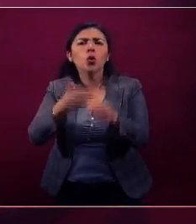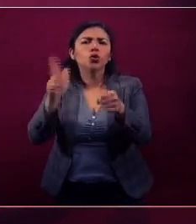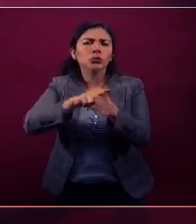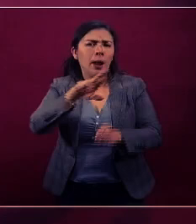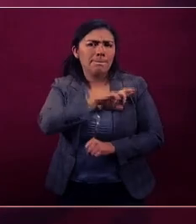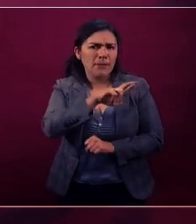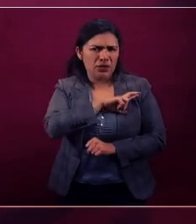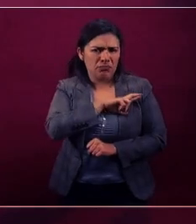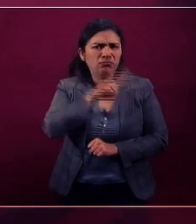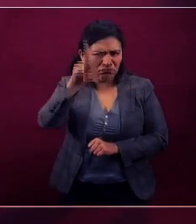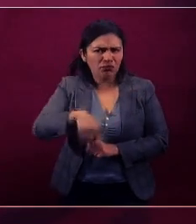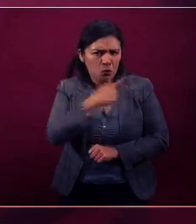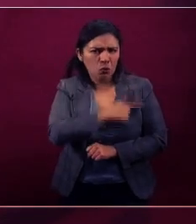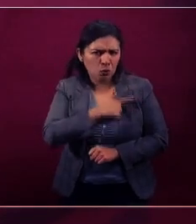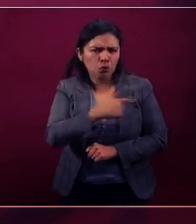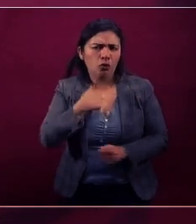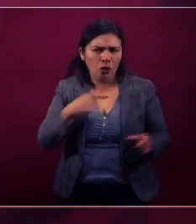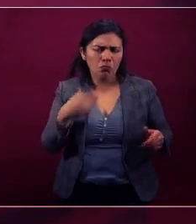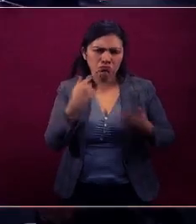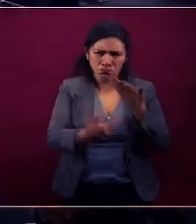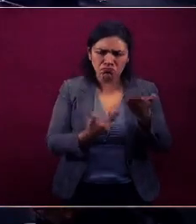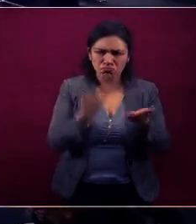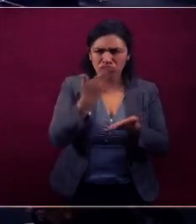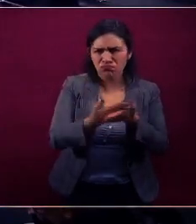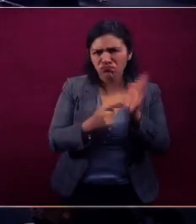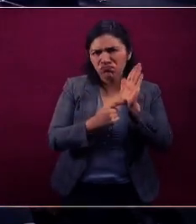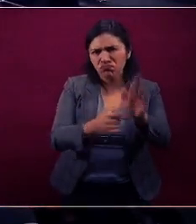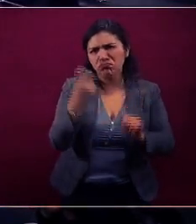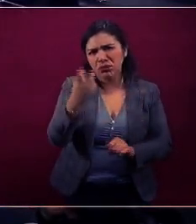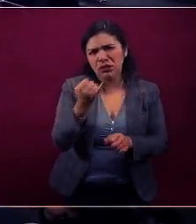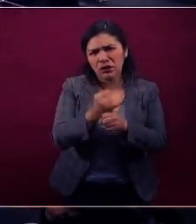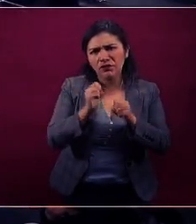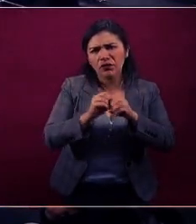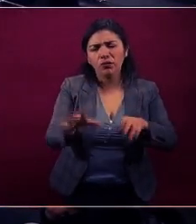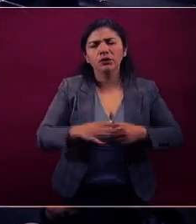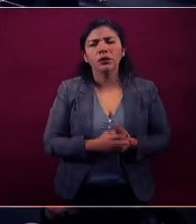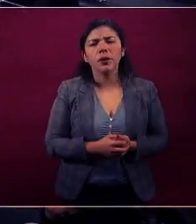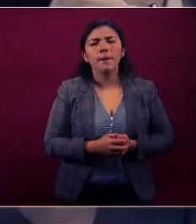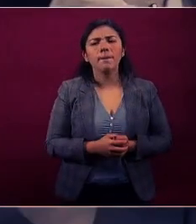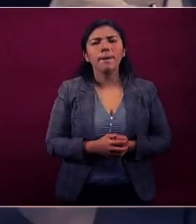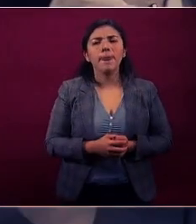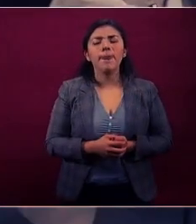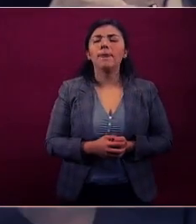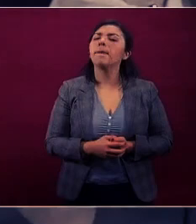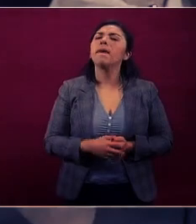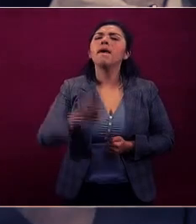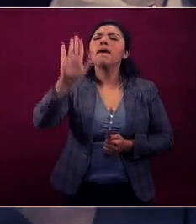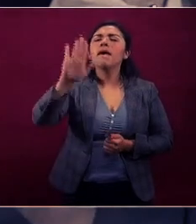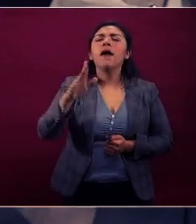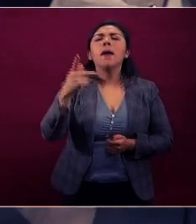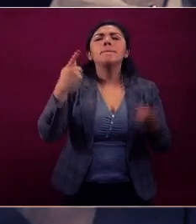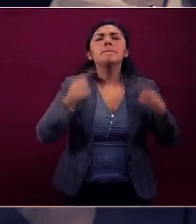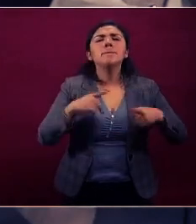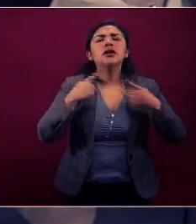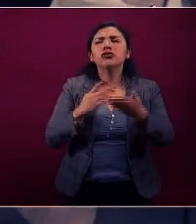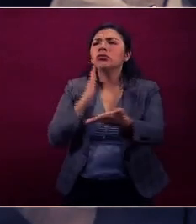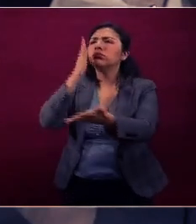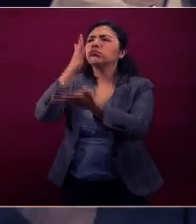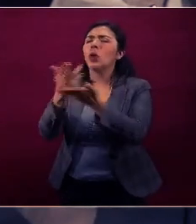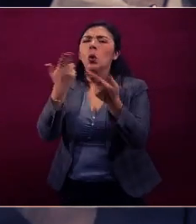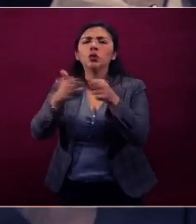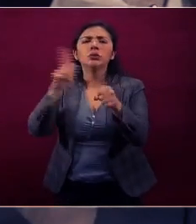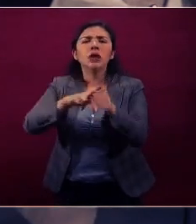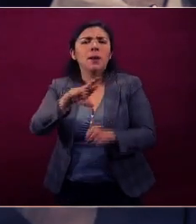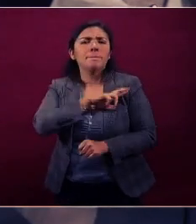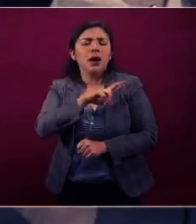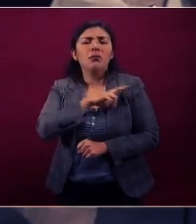doy. Concluyendo esta. Entonces, las personas que han acudido a hospitales privados y les han dicho que